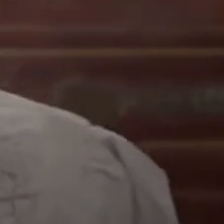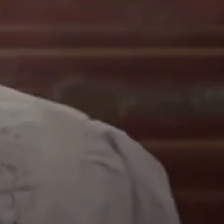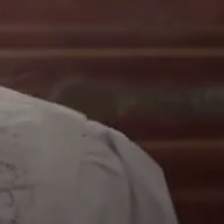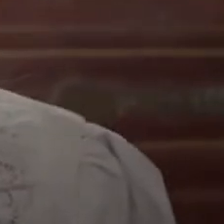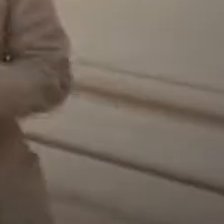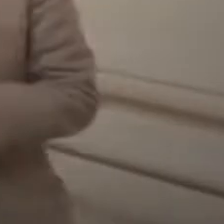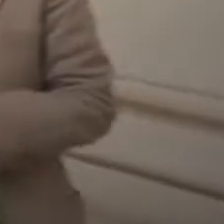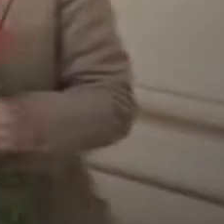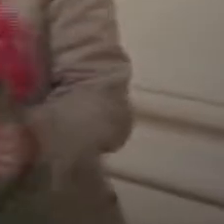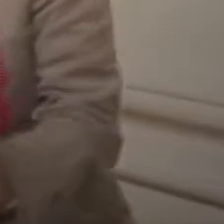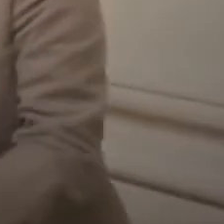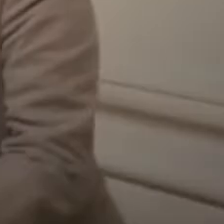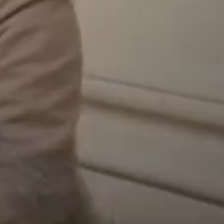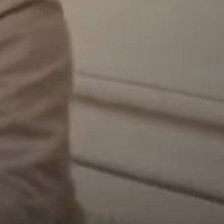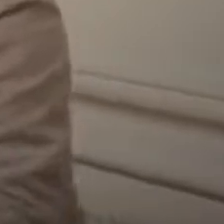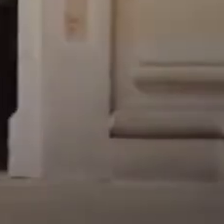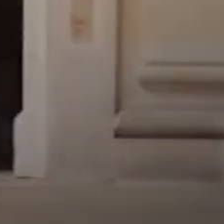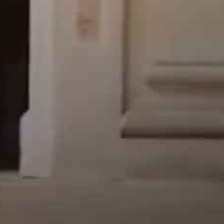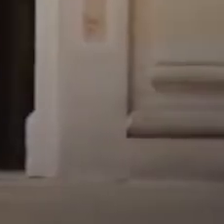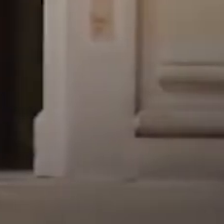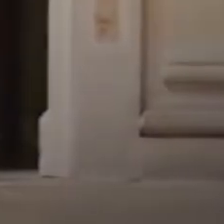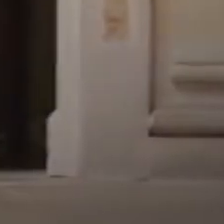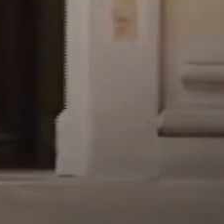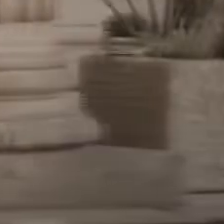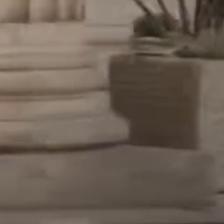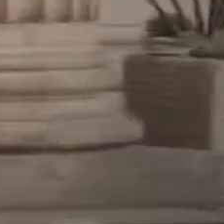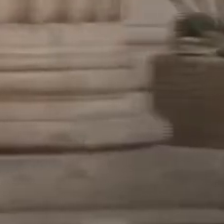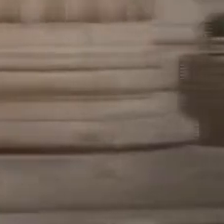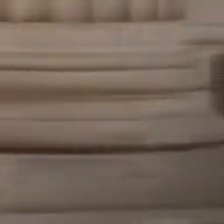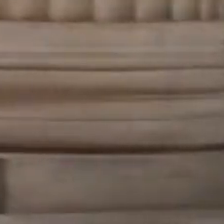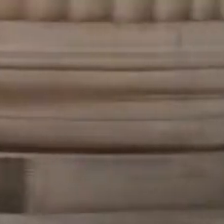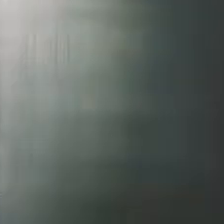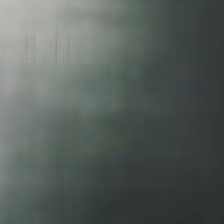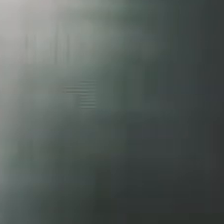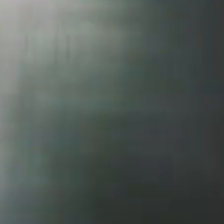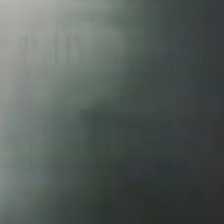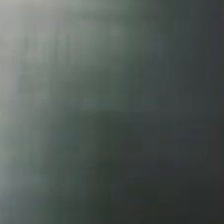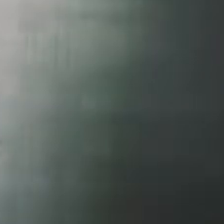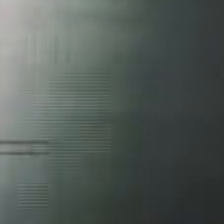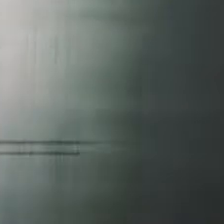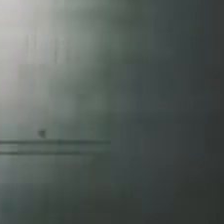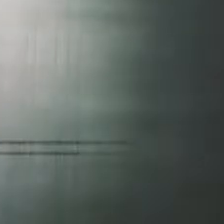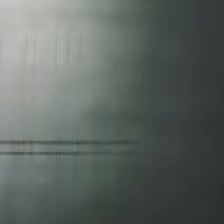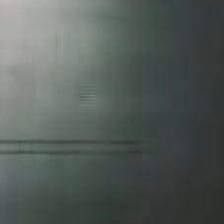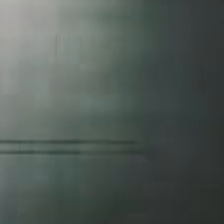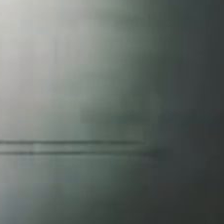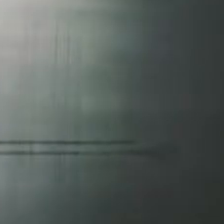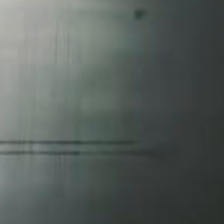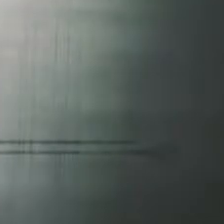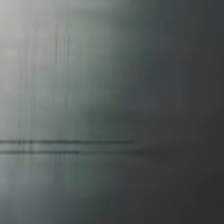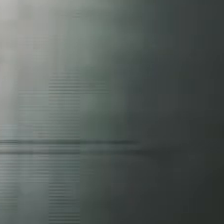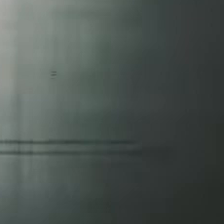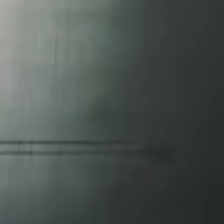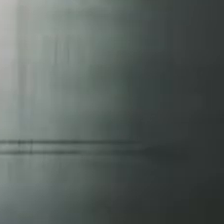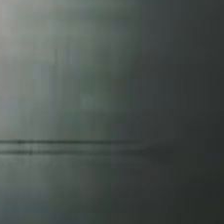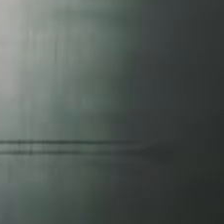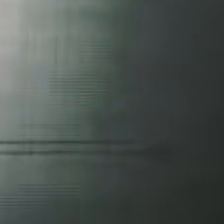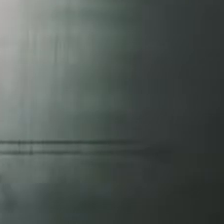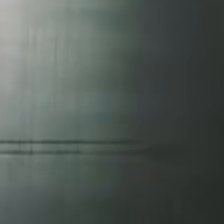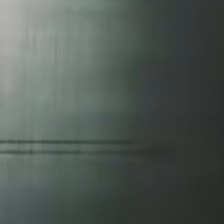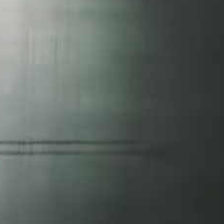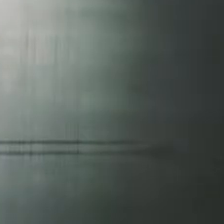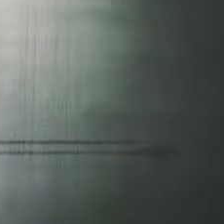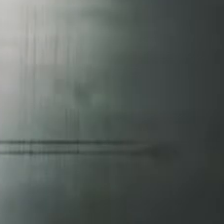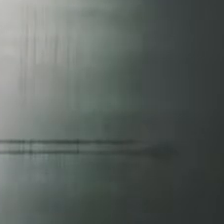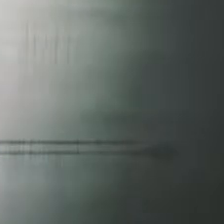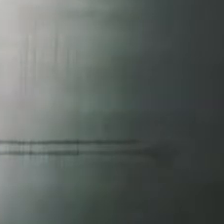llevar allá? Mírelo, es ese. Mírelo, chupitas, es él. La Loca Margarita, los sábados a las